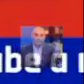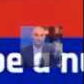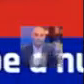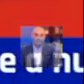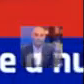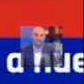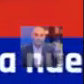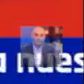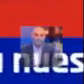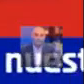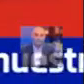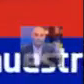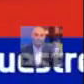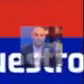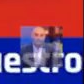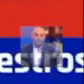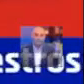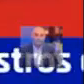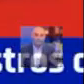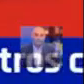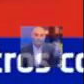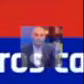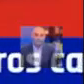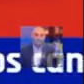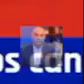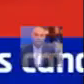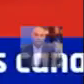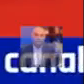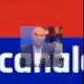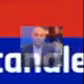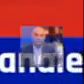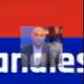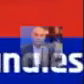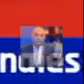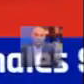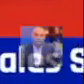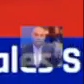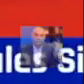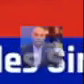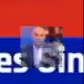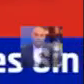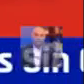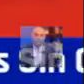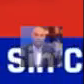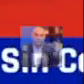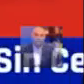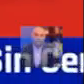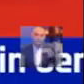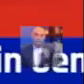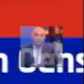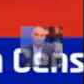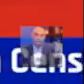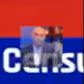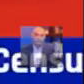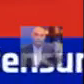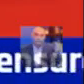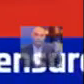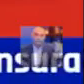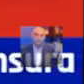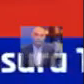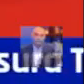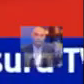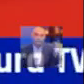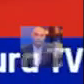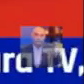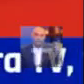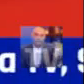más nos crucemos de brazos y ya. No, si bien no fue vinculante, no fue vinculatoria la consulta